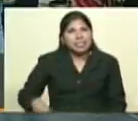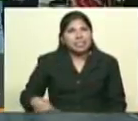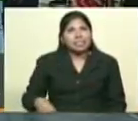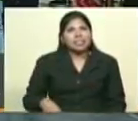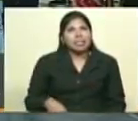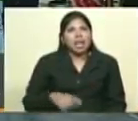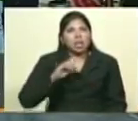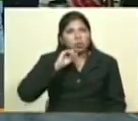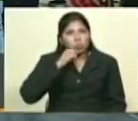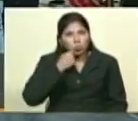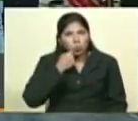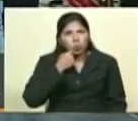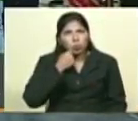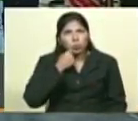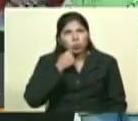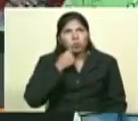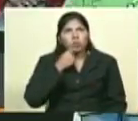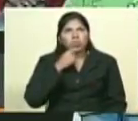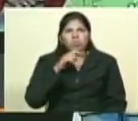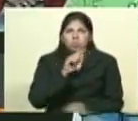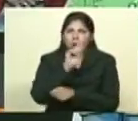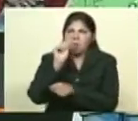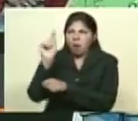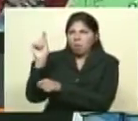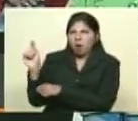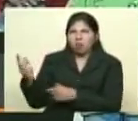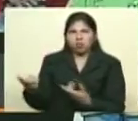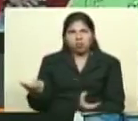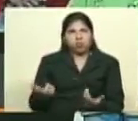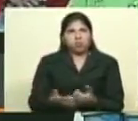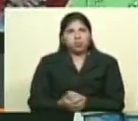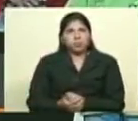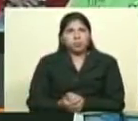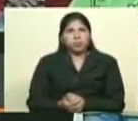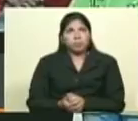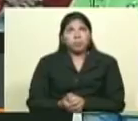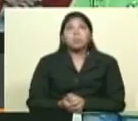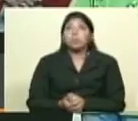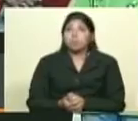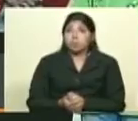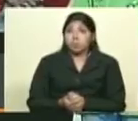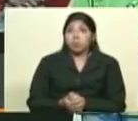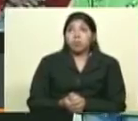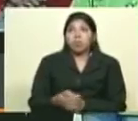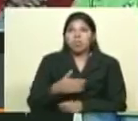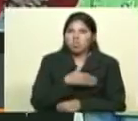gana. Y pretenden que las grandes potencias del mundo los obedezcan.